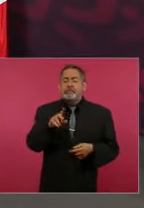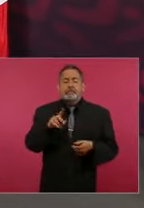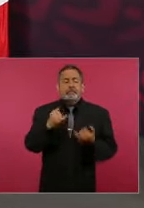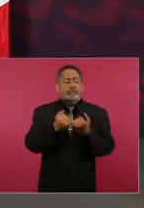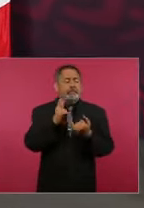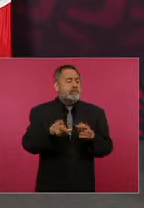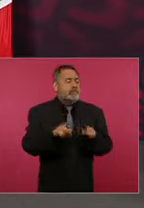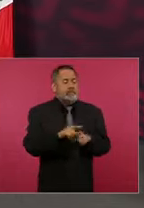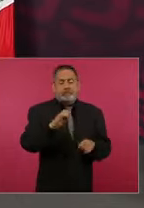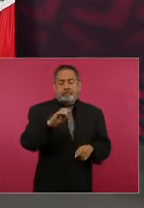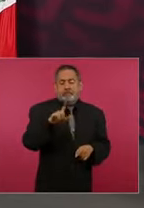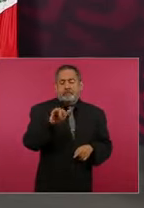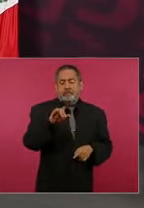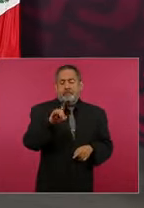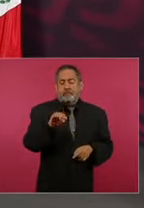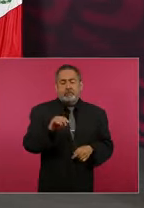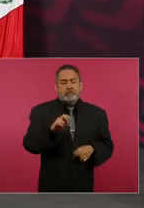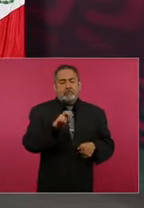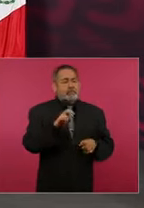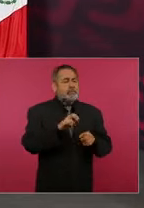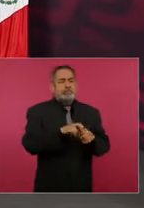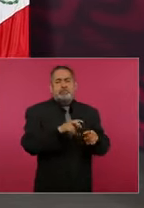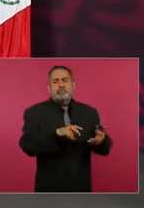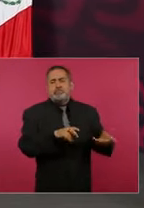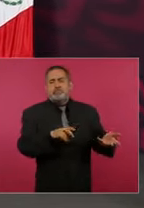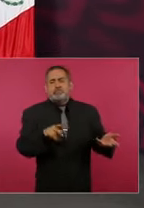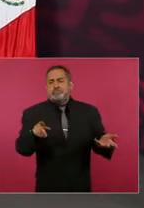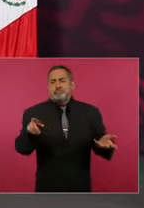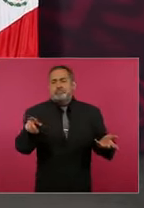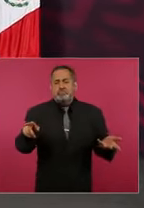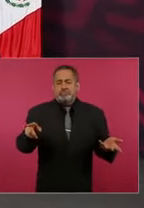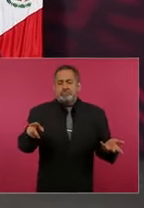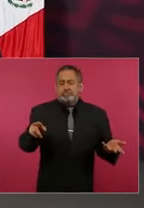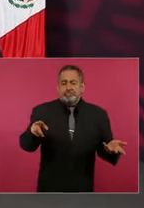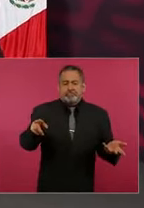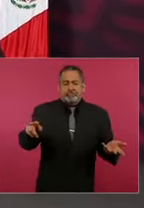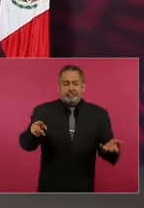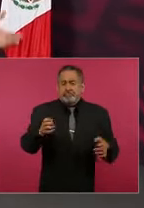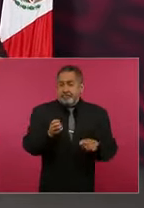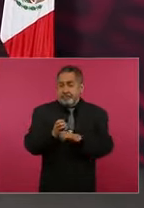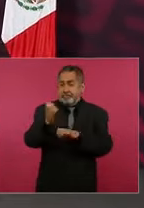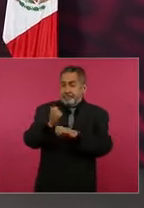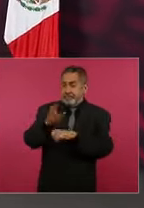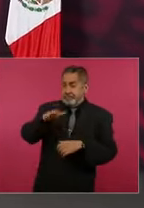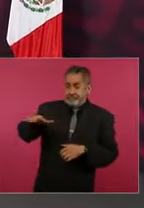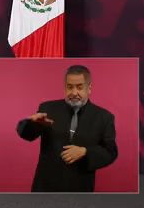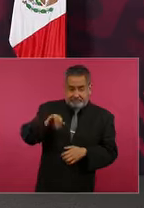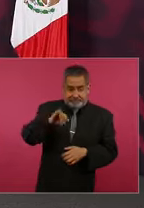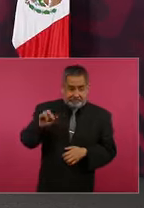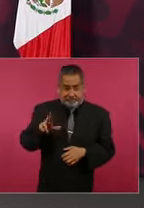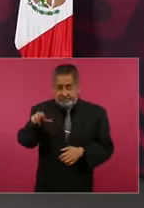como Claudio X González en un estado de la República.